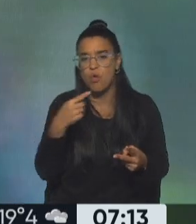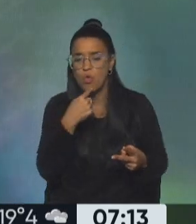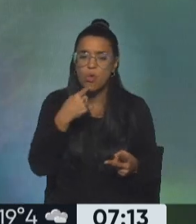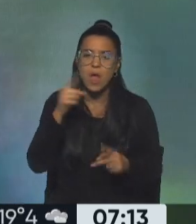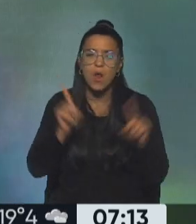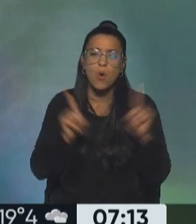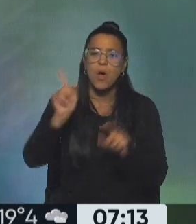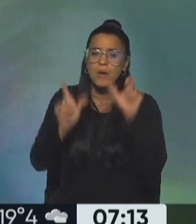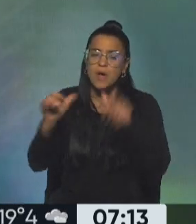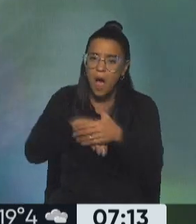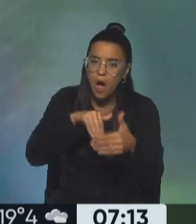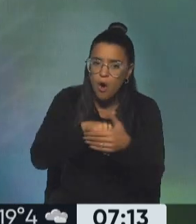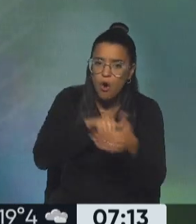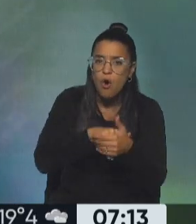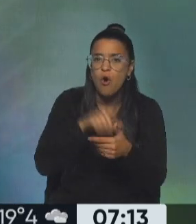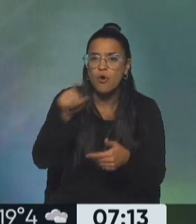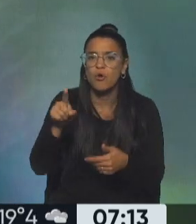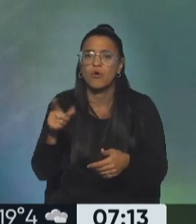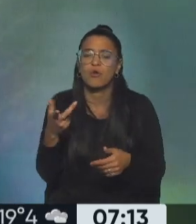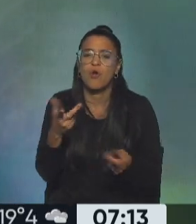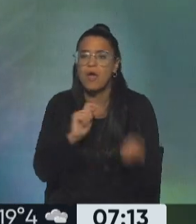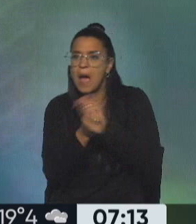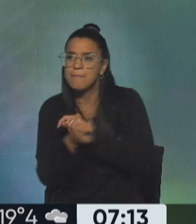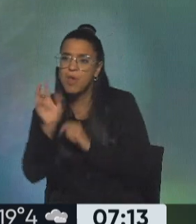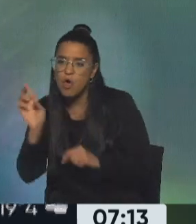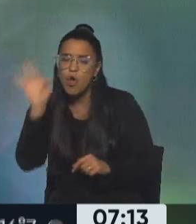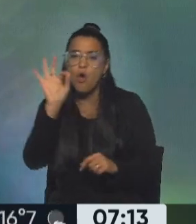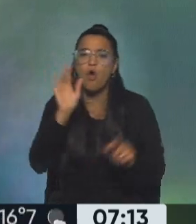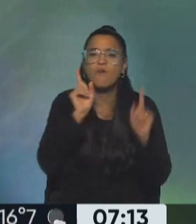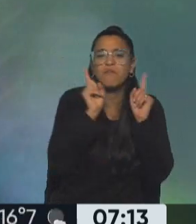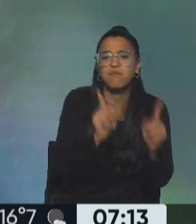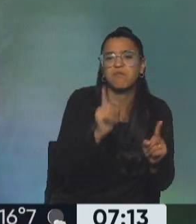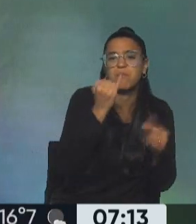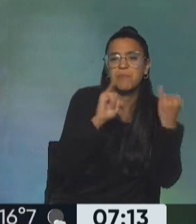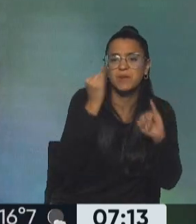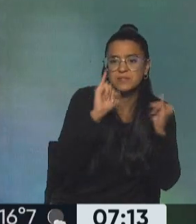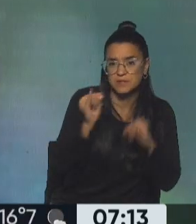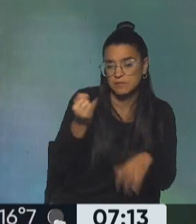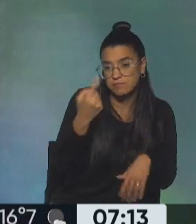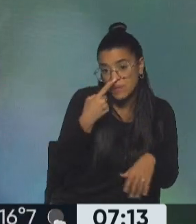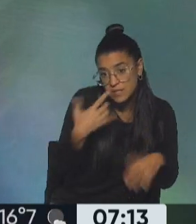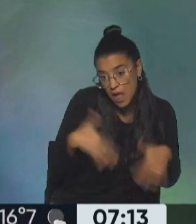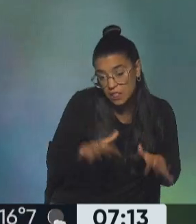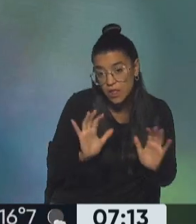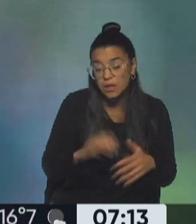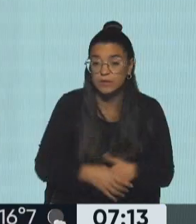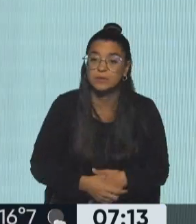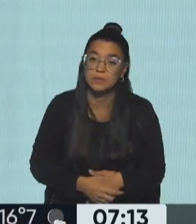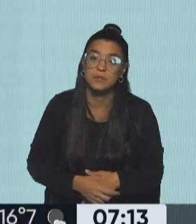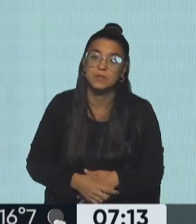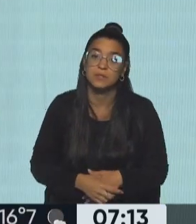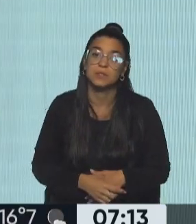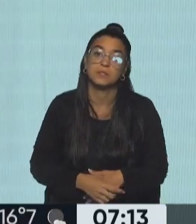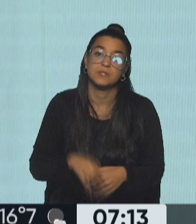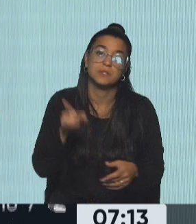dudar algunos ahorristas pequeños entre migrar al Dólar o quedarse con un plazo fijo que la verdad que tiene una tasa interesante Sí